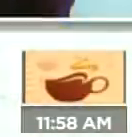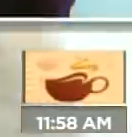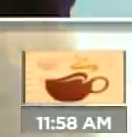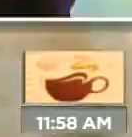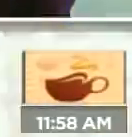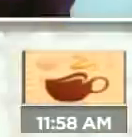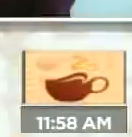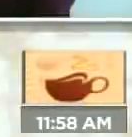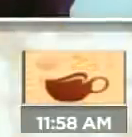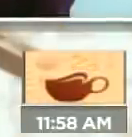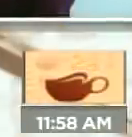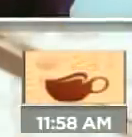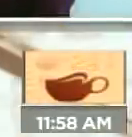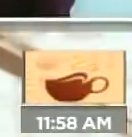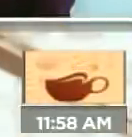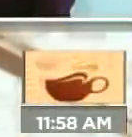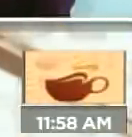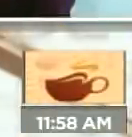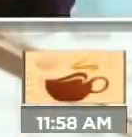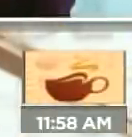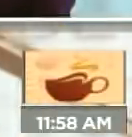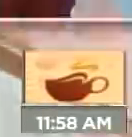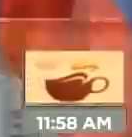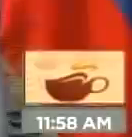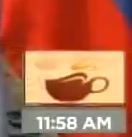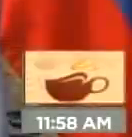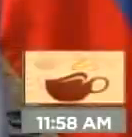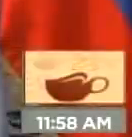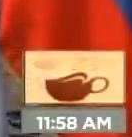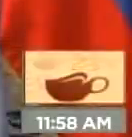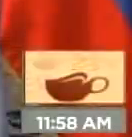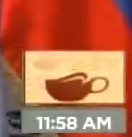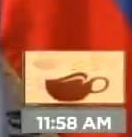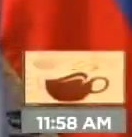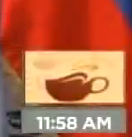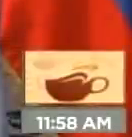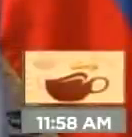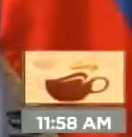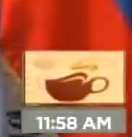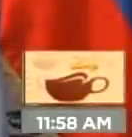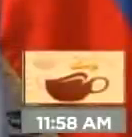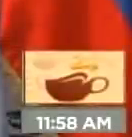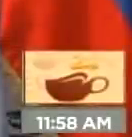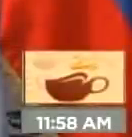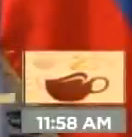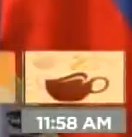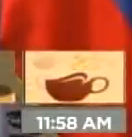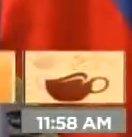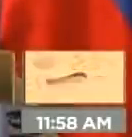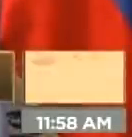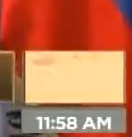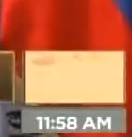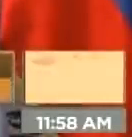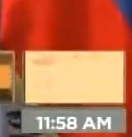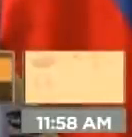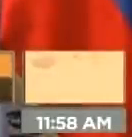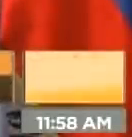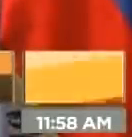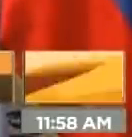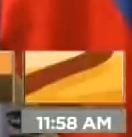Buenos días, tengan todos ustedes, pueblo de Venezuela. Con el debido respeto, nos quitamos este